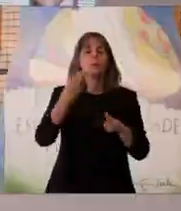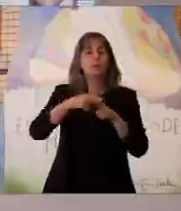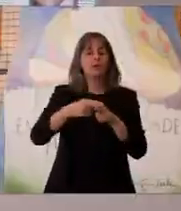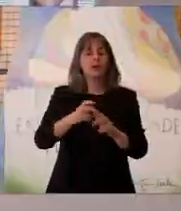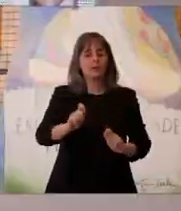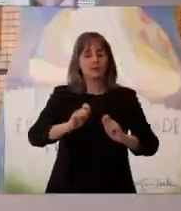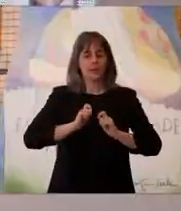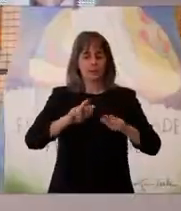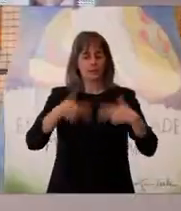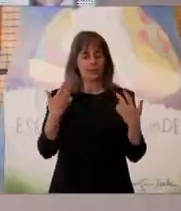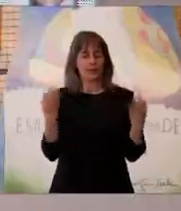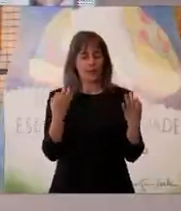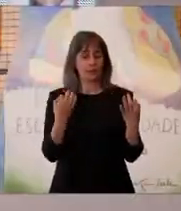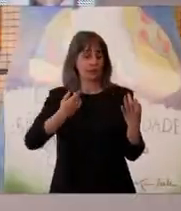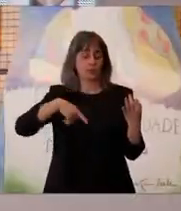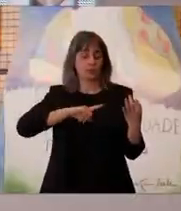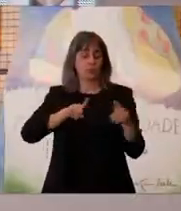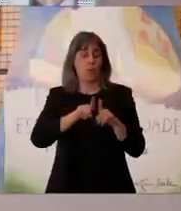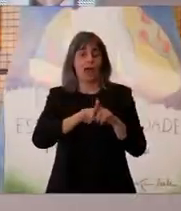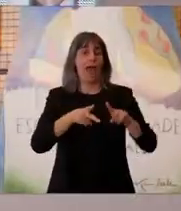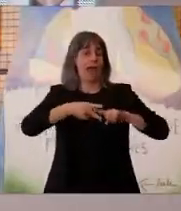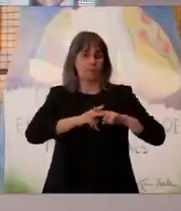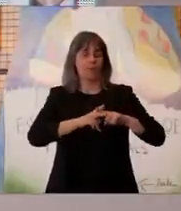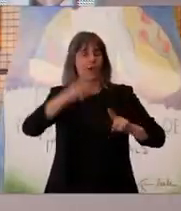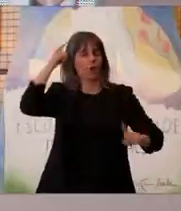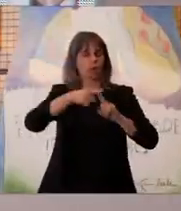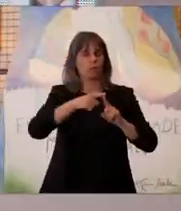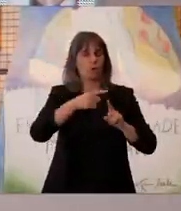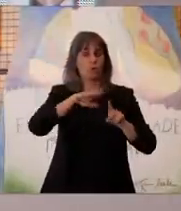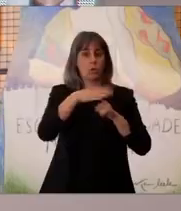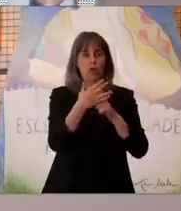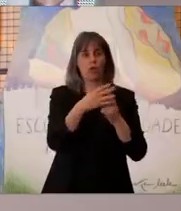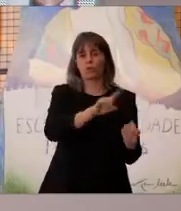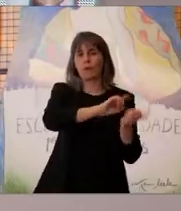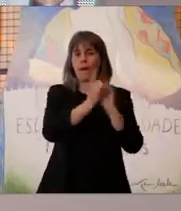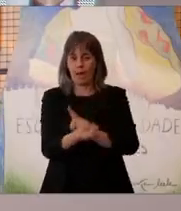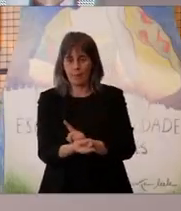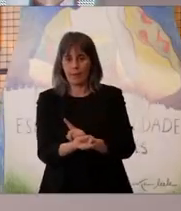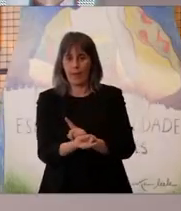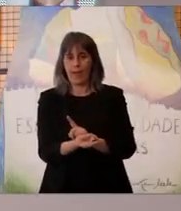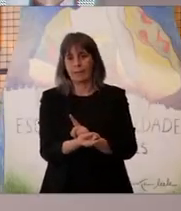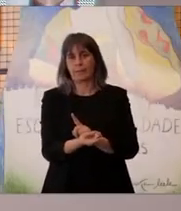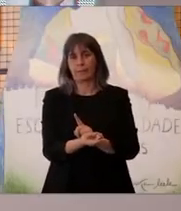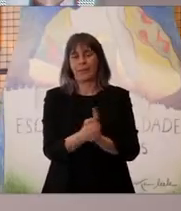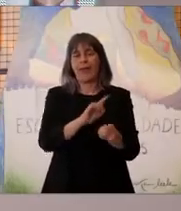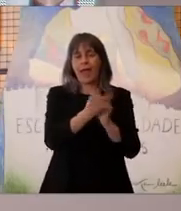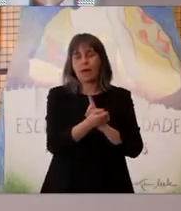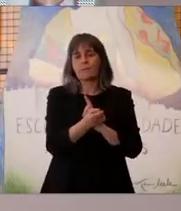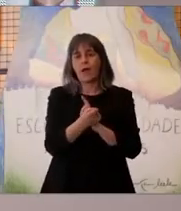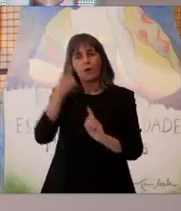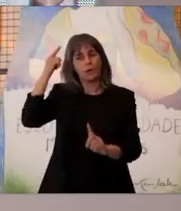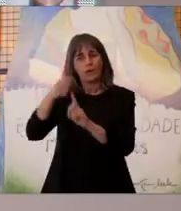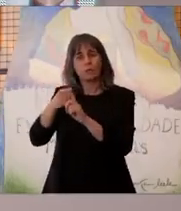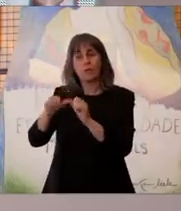que tenemos para cambiar las cosas cambiar las cosas De qué manera cambiar las cosas hacia modelos de sociedad